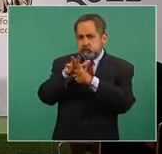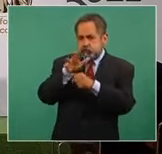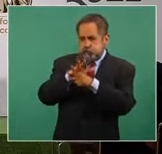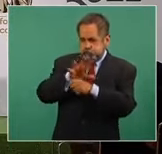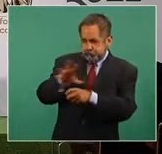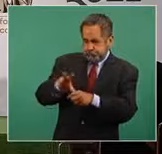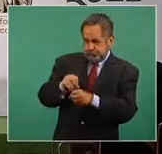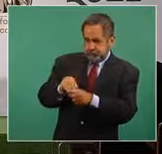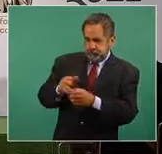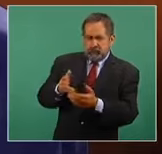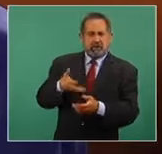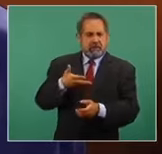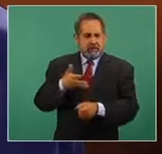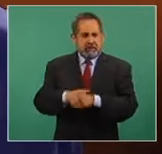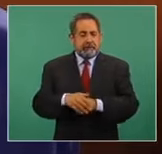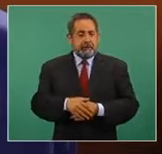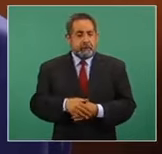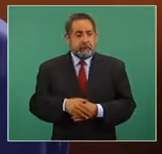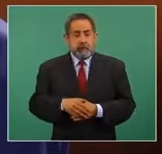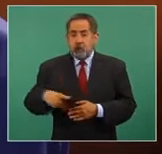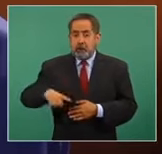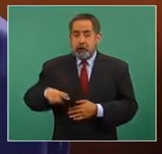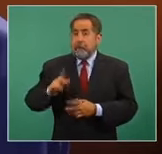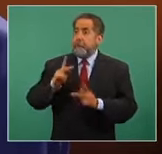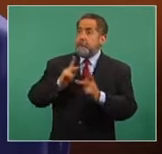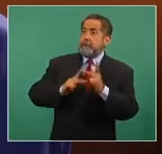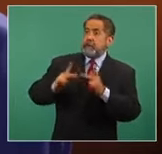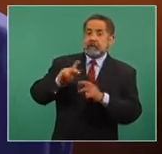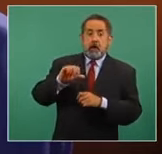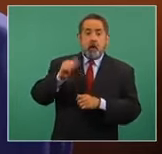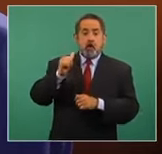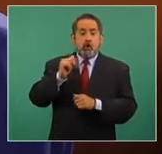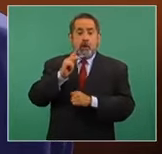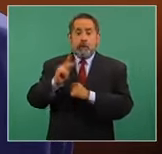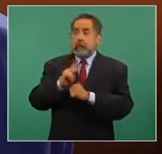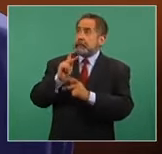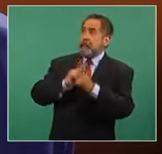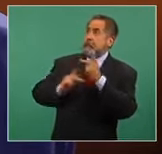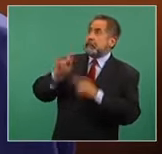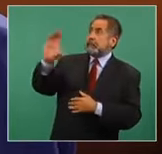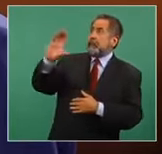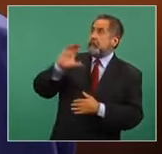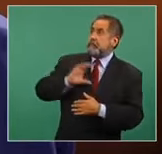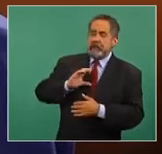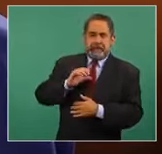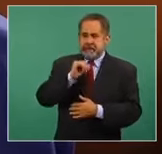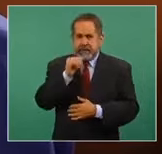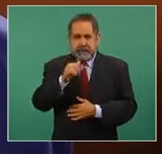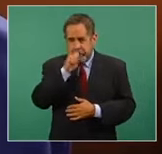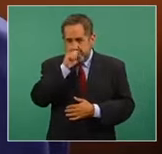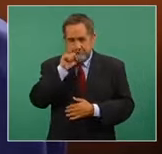No hemos contratado deuda adicional a lo aprobado por el Congreso.